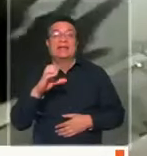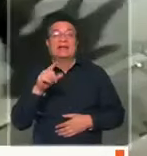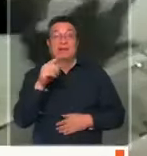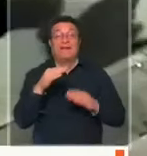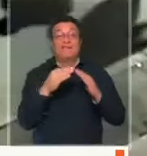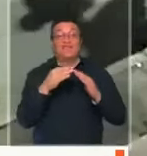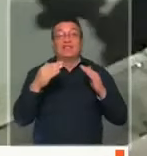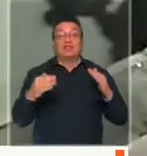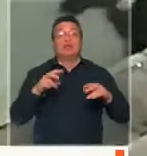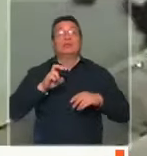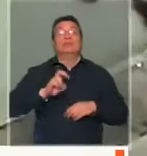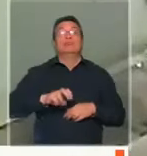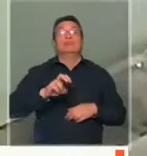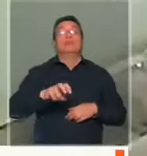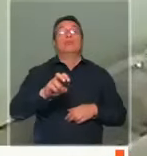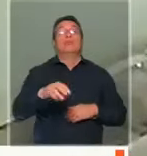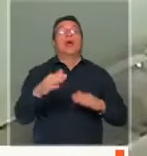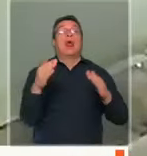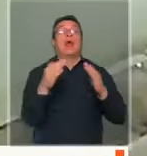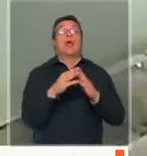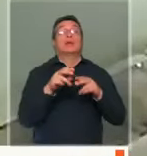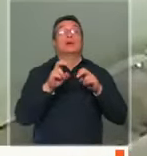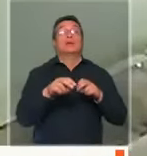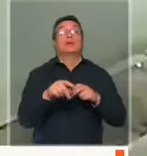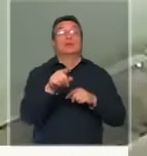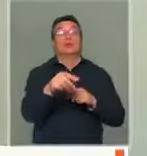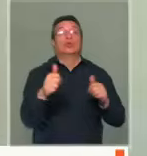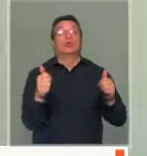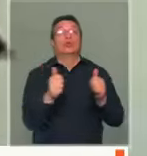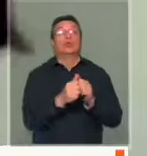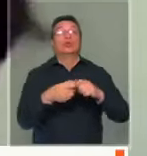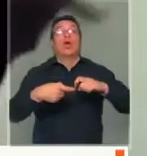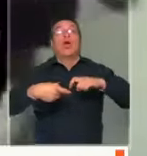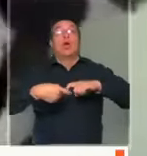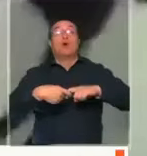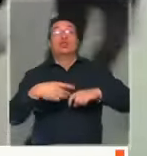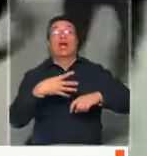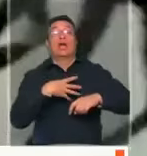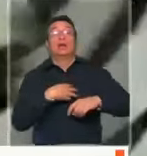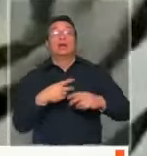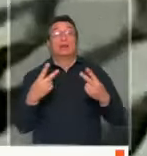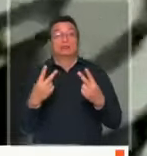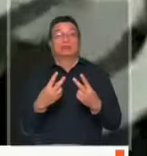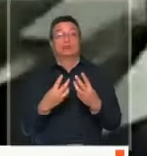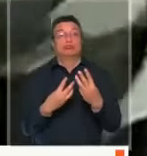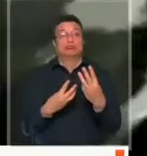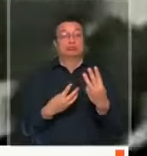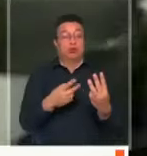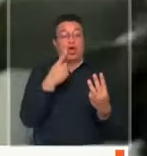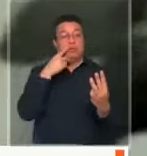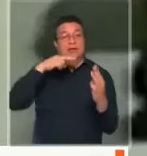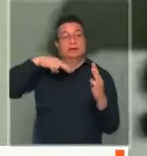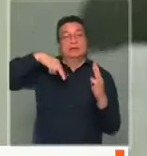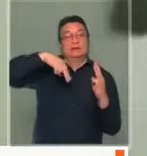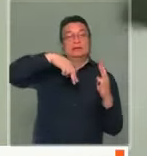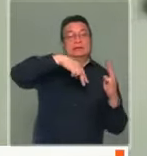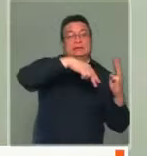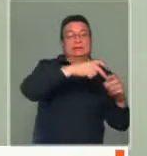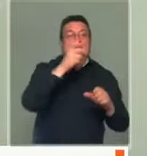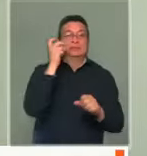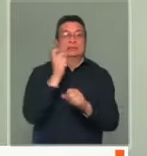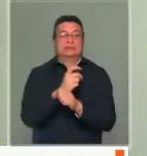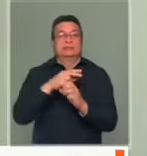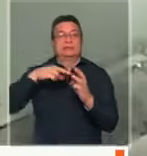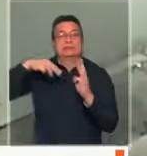vecino caminaba rumbo a su casa, flanqueado por su esposa e hija. Atrás le seguía un asaltante, quien